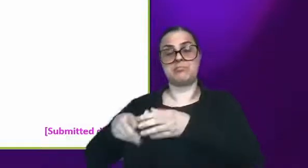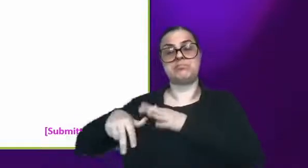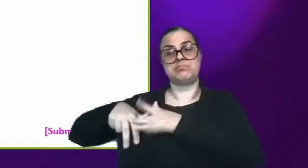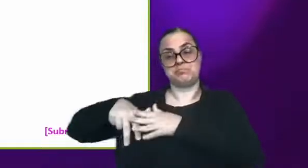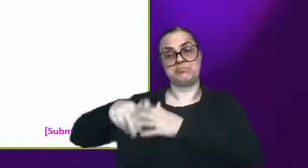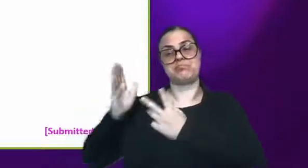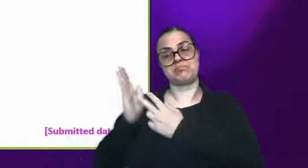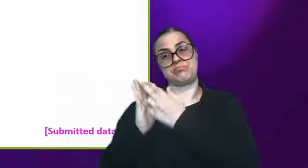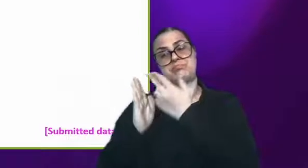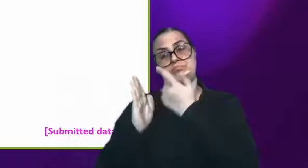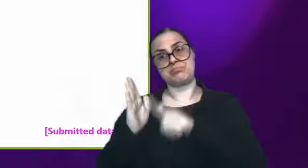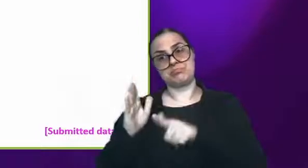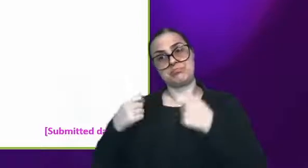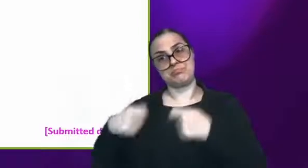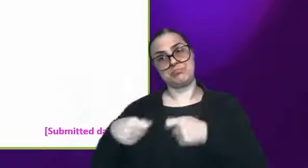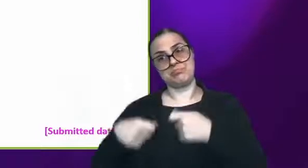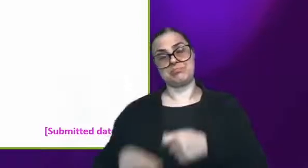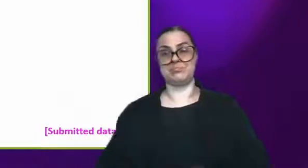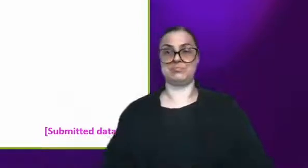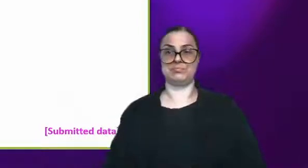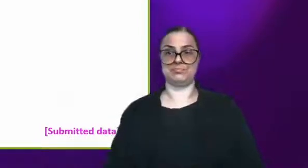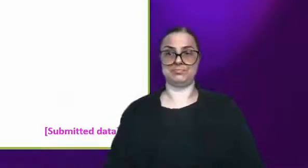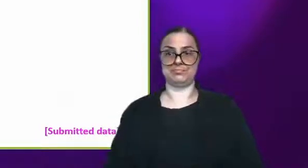grupo trasplante, el